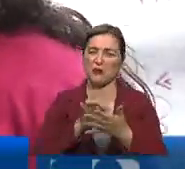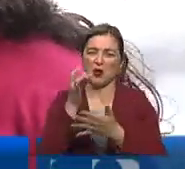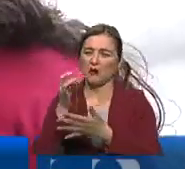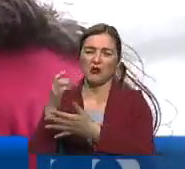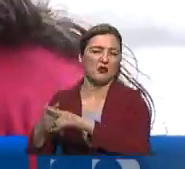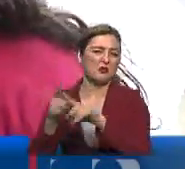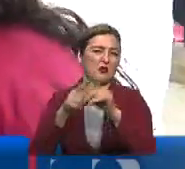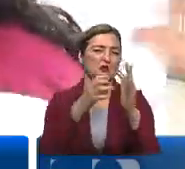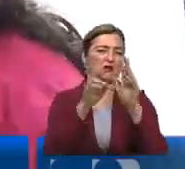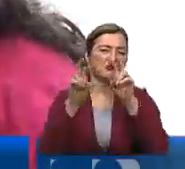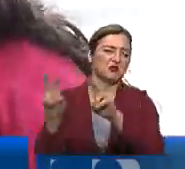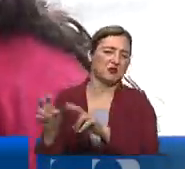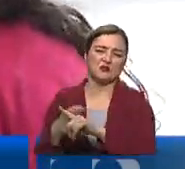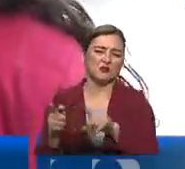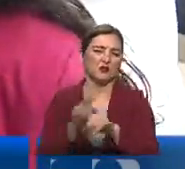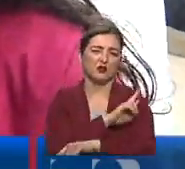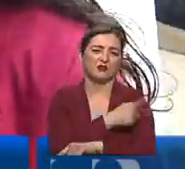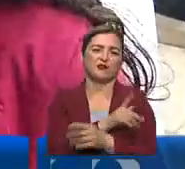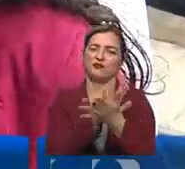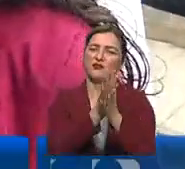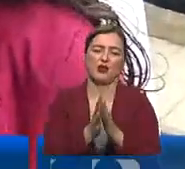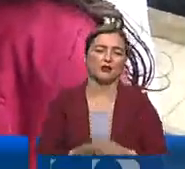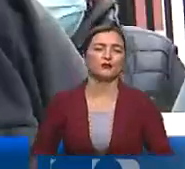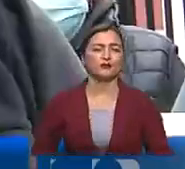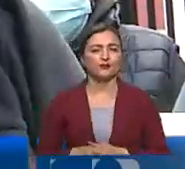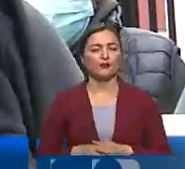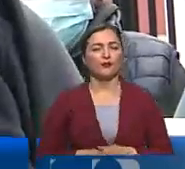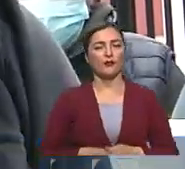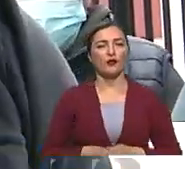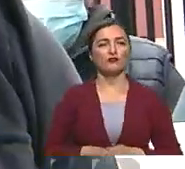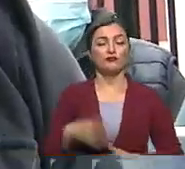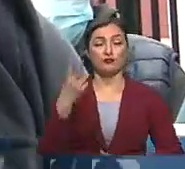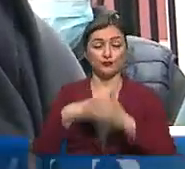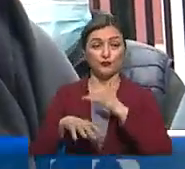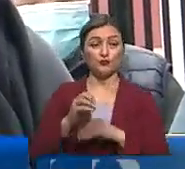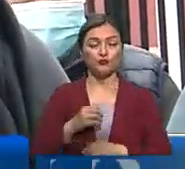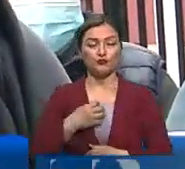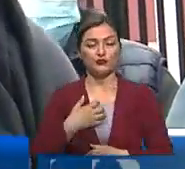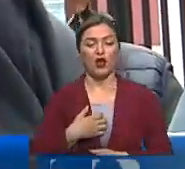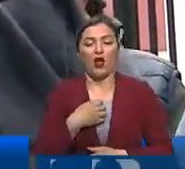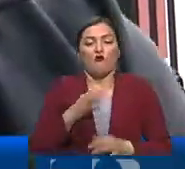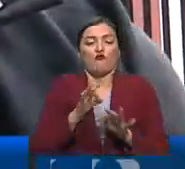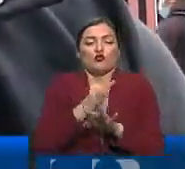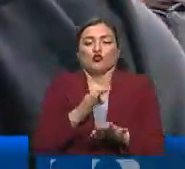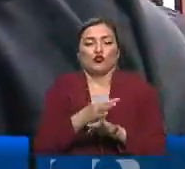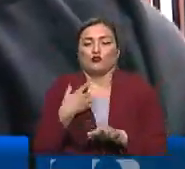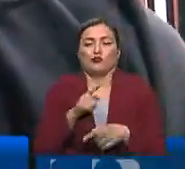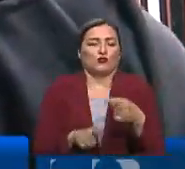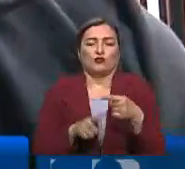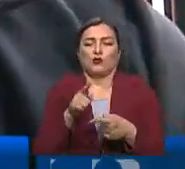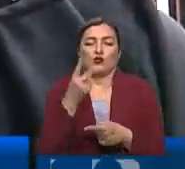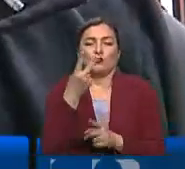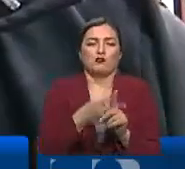no hay hipersal, no hay vitaminas, no hay complementos. Mi hijo ya, el diafragma no le está funcionando porque ya tiene ya, como